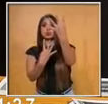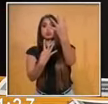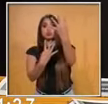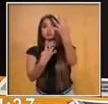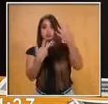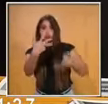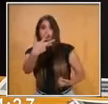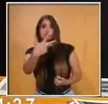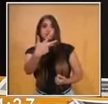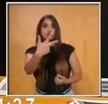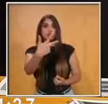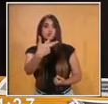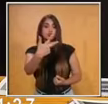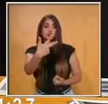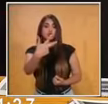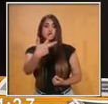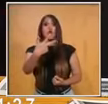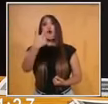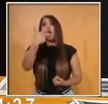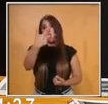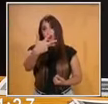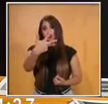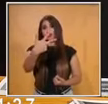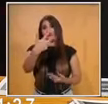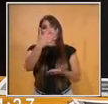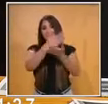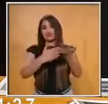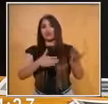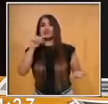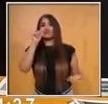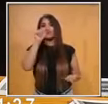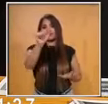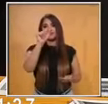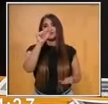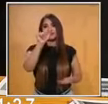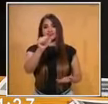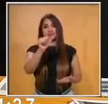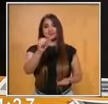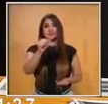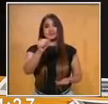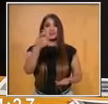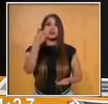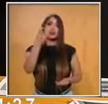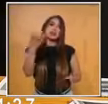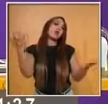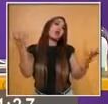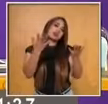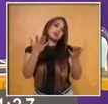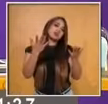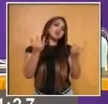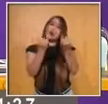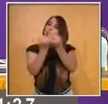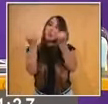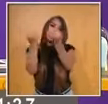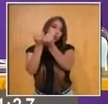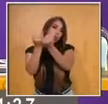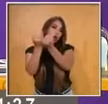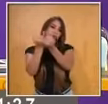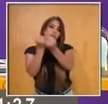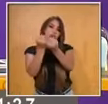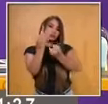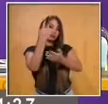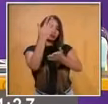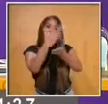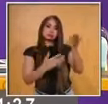8. 8 16avos. Representan o equivalen a un medio. Si te das cuenta,